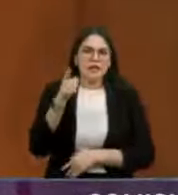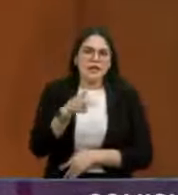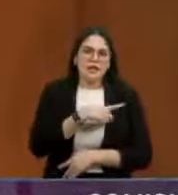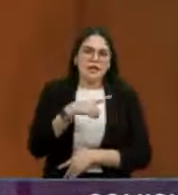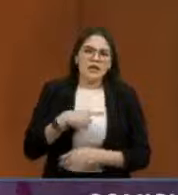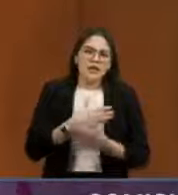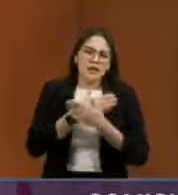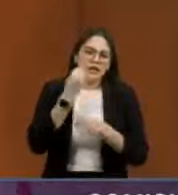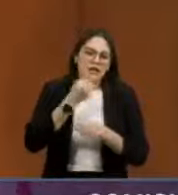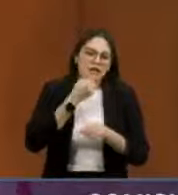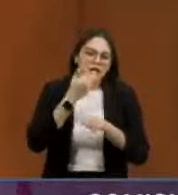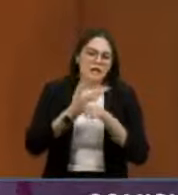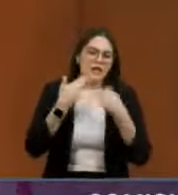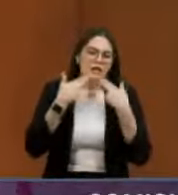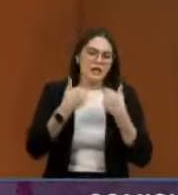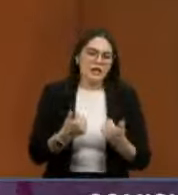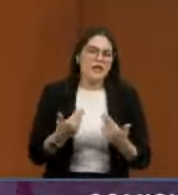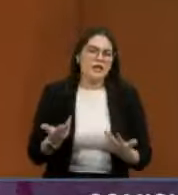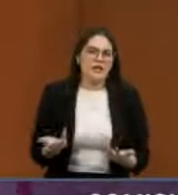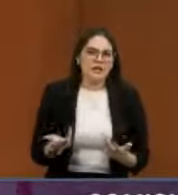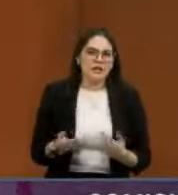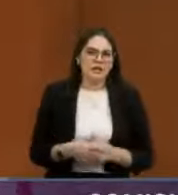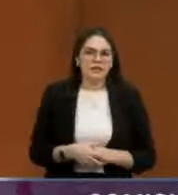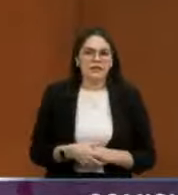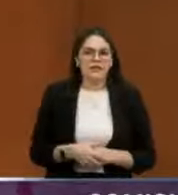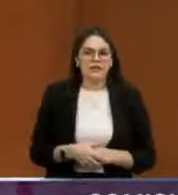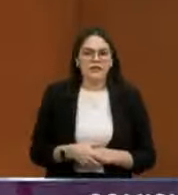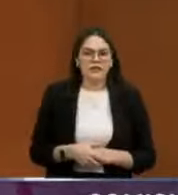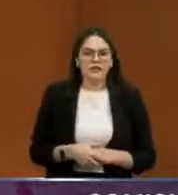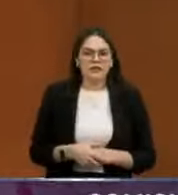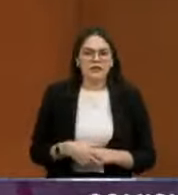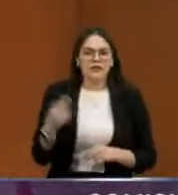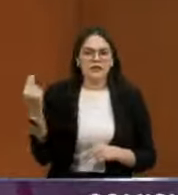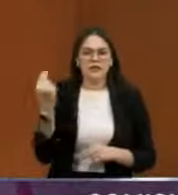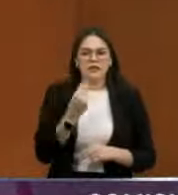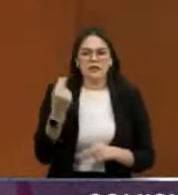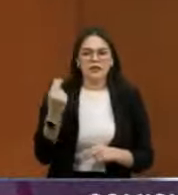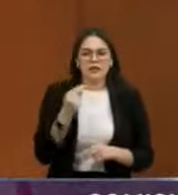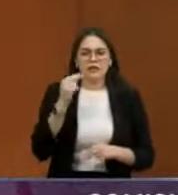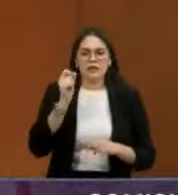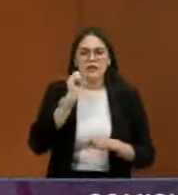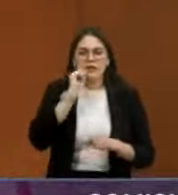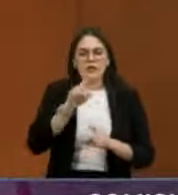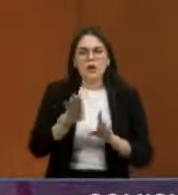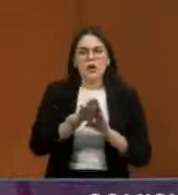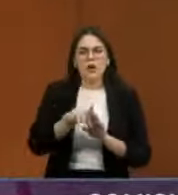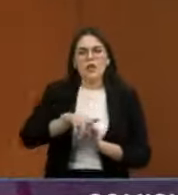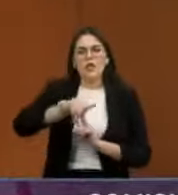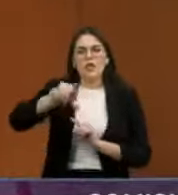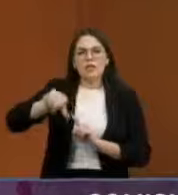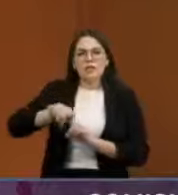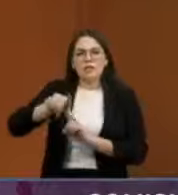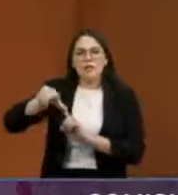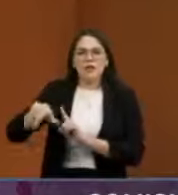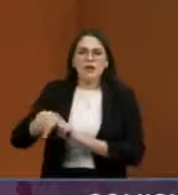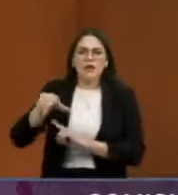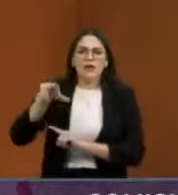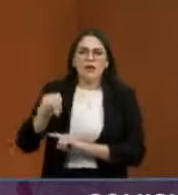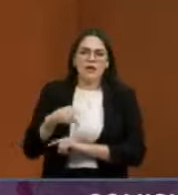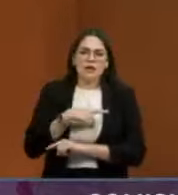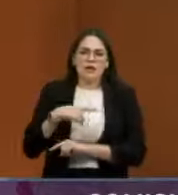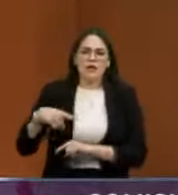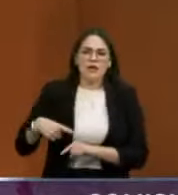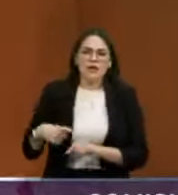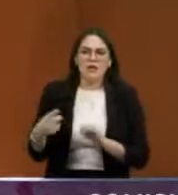Hacienda dejen de estar dándole largas al pueblo.